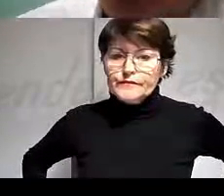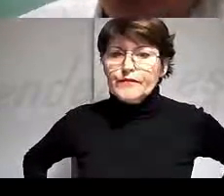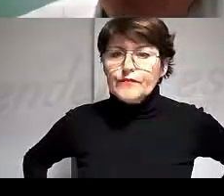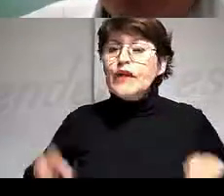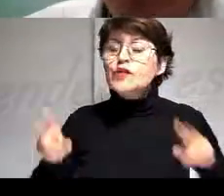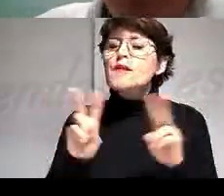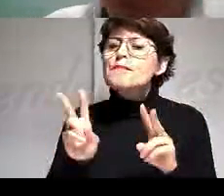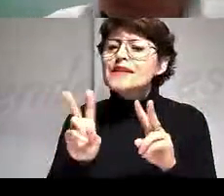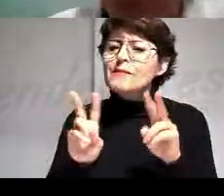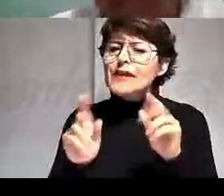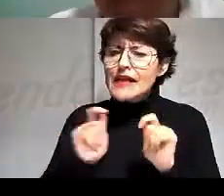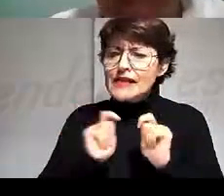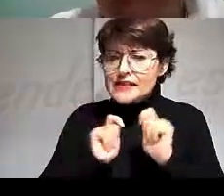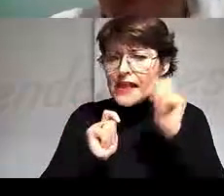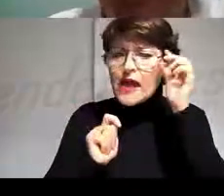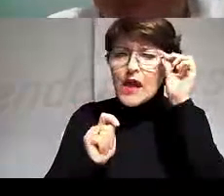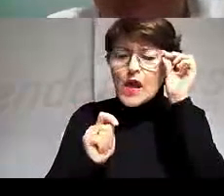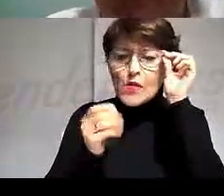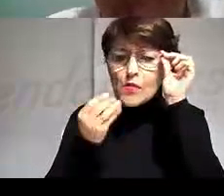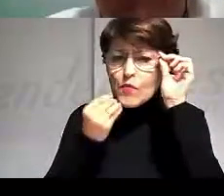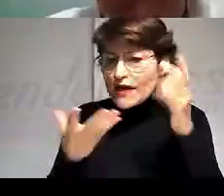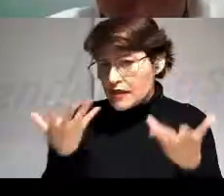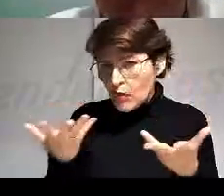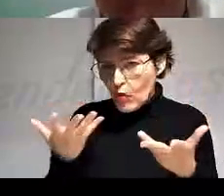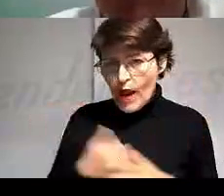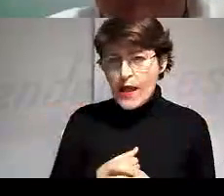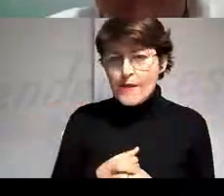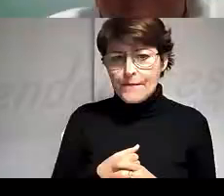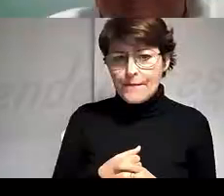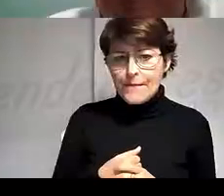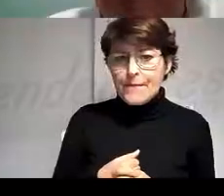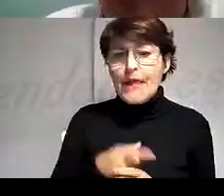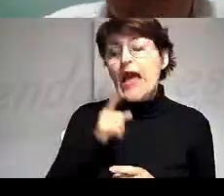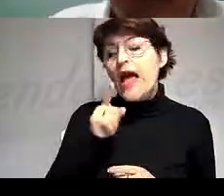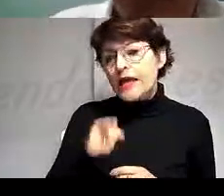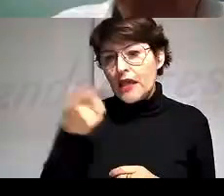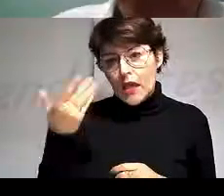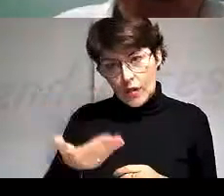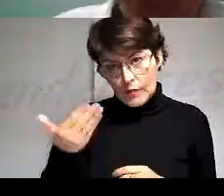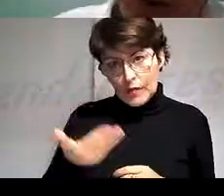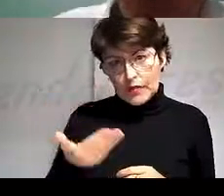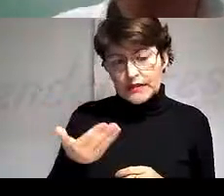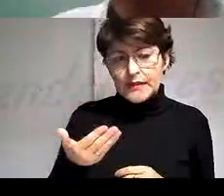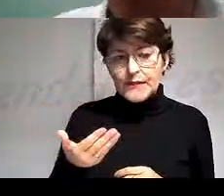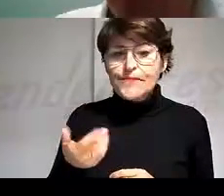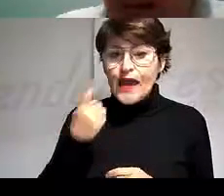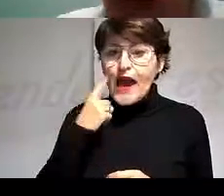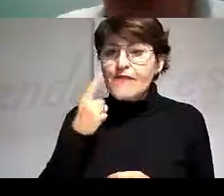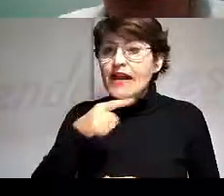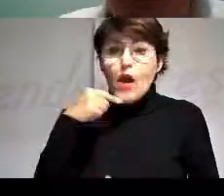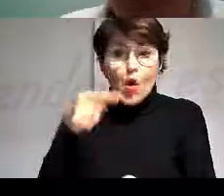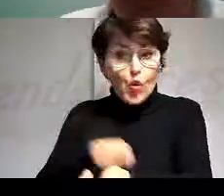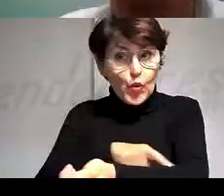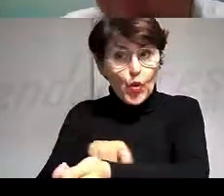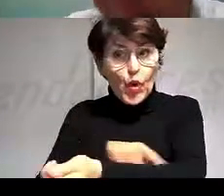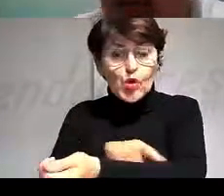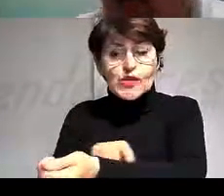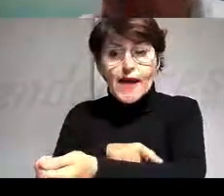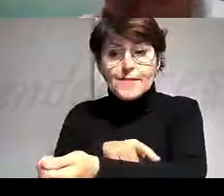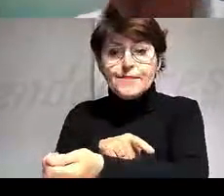vitaminas útiles en esta fase, pues lo que comentábamos. Aquí ya es esencial ver que la glucosa